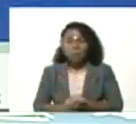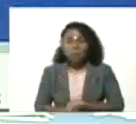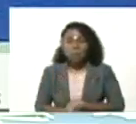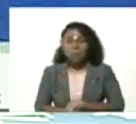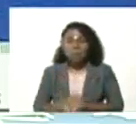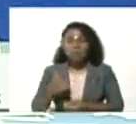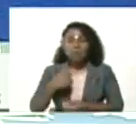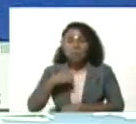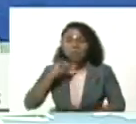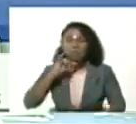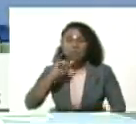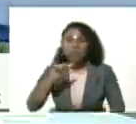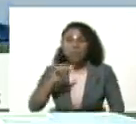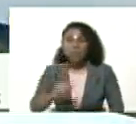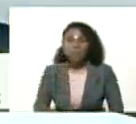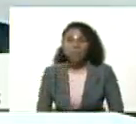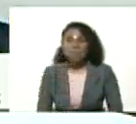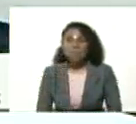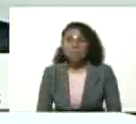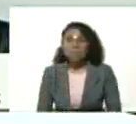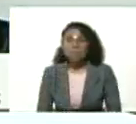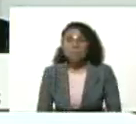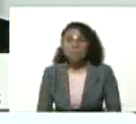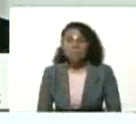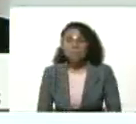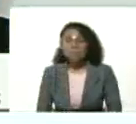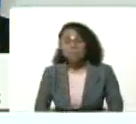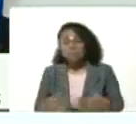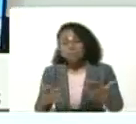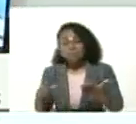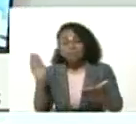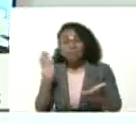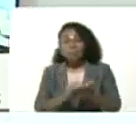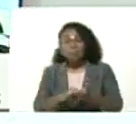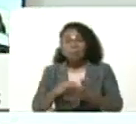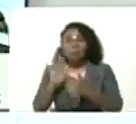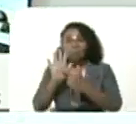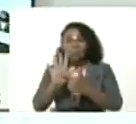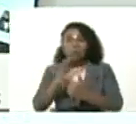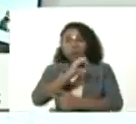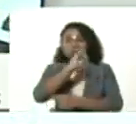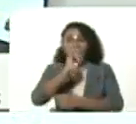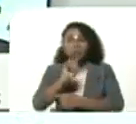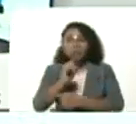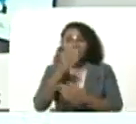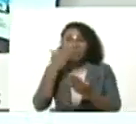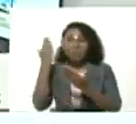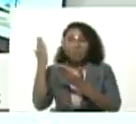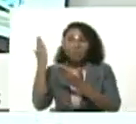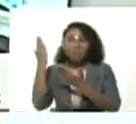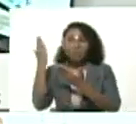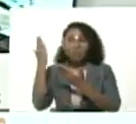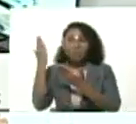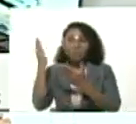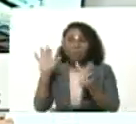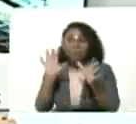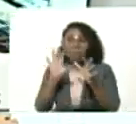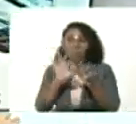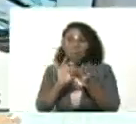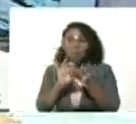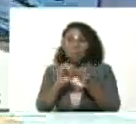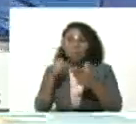el informe. Bueno, fíjense, si quieren me ponen ahí al Zulia. Estamos aquí en la sala de